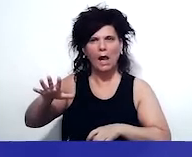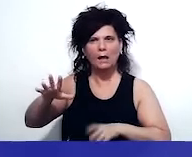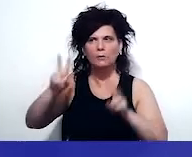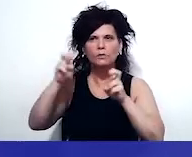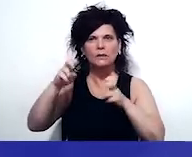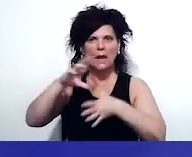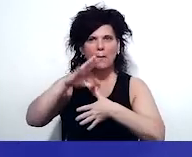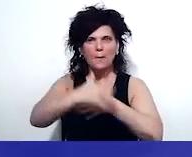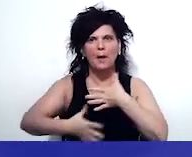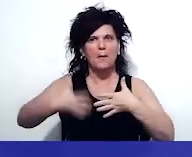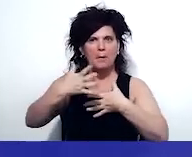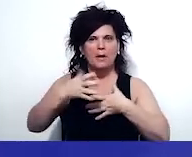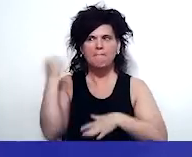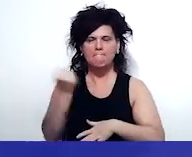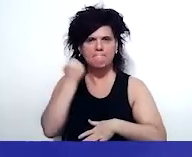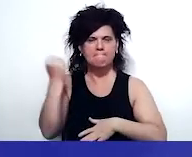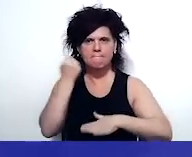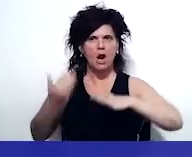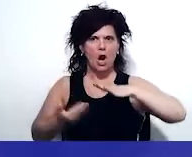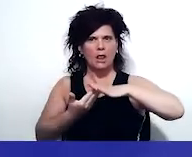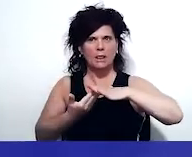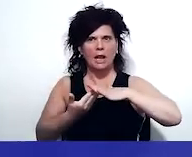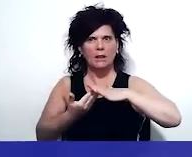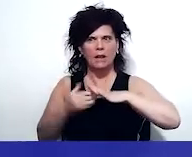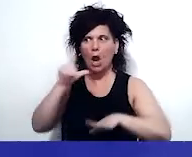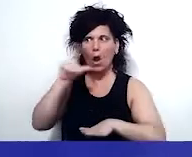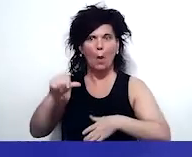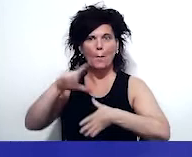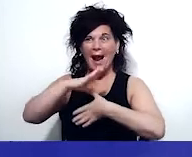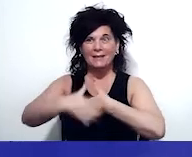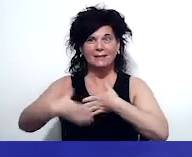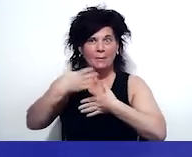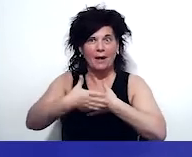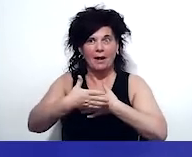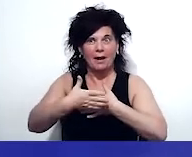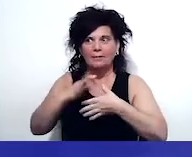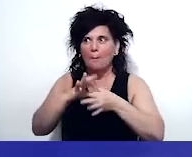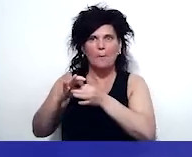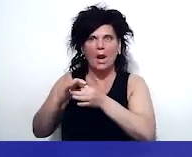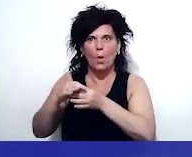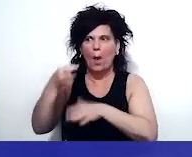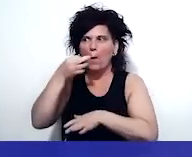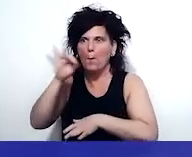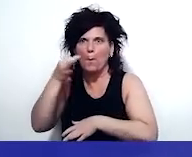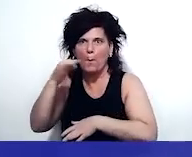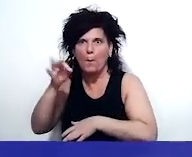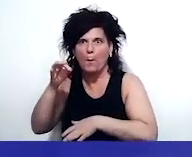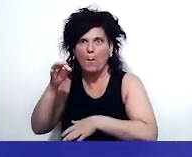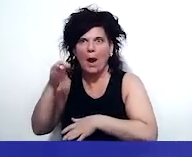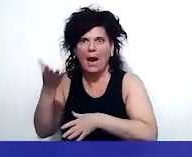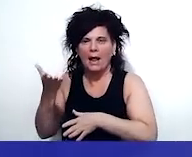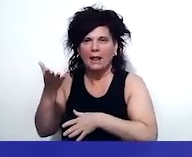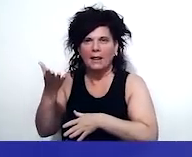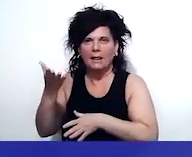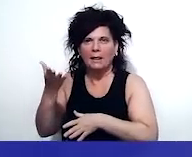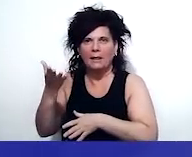para América Latina porque el gran ingreso de los países de América Latina tiene que ver con la venta de commodities, con la venta